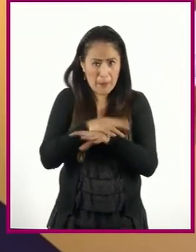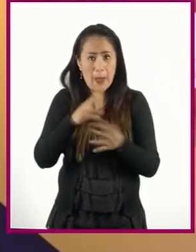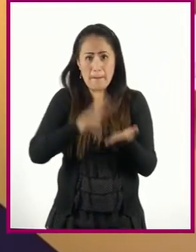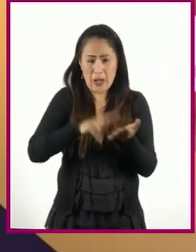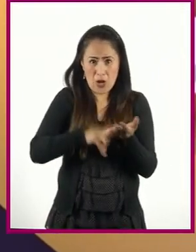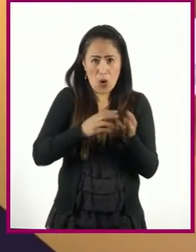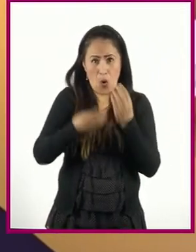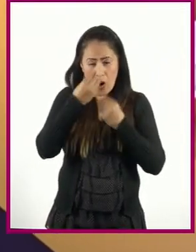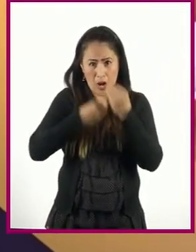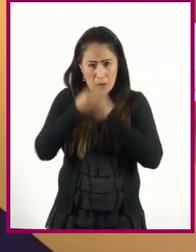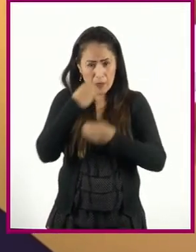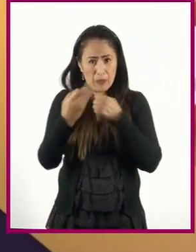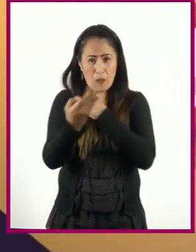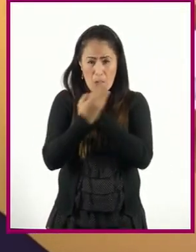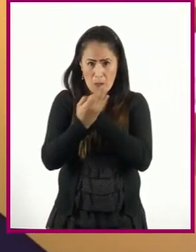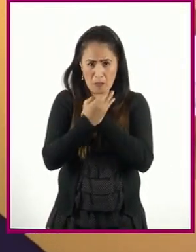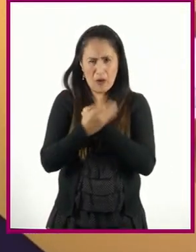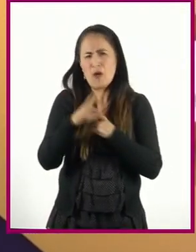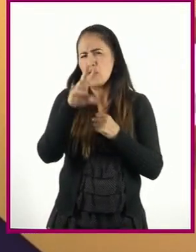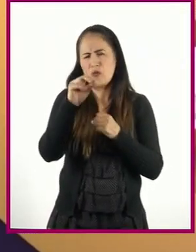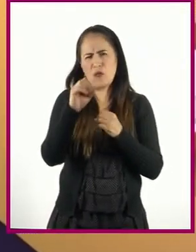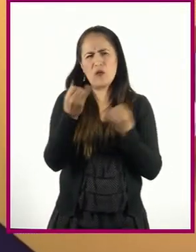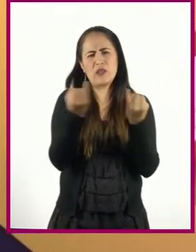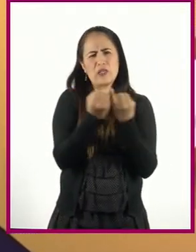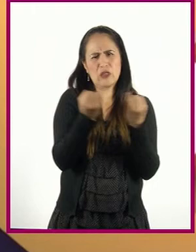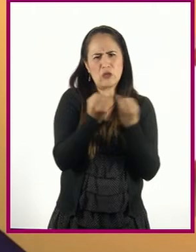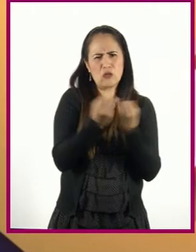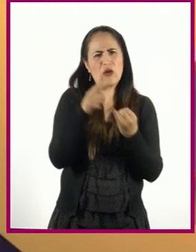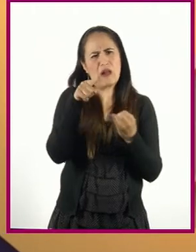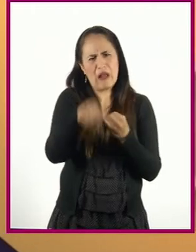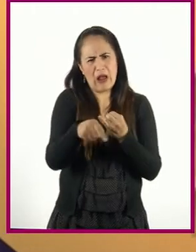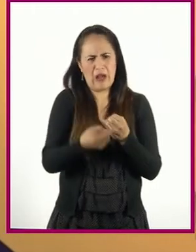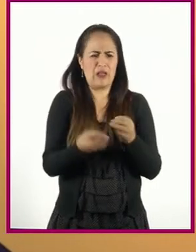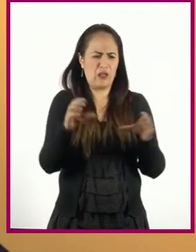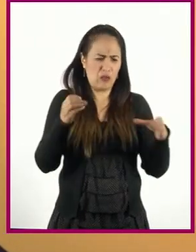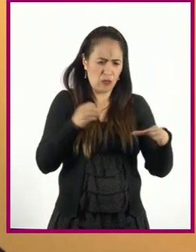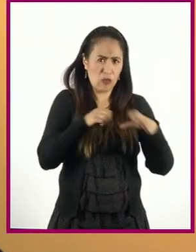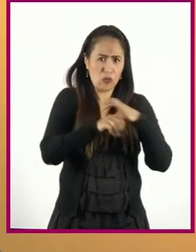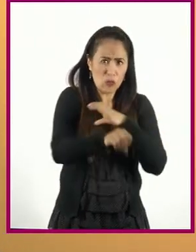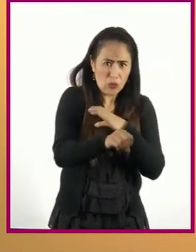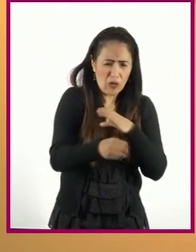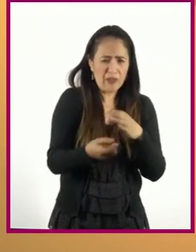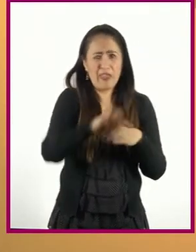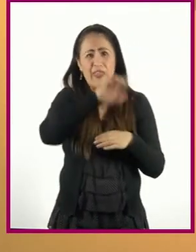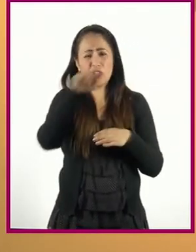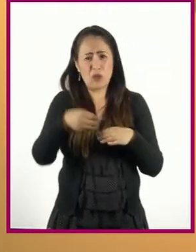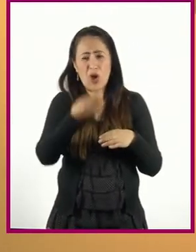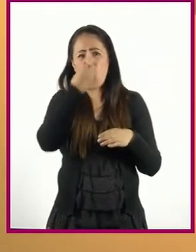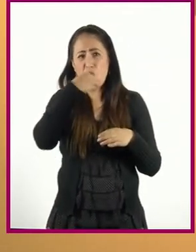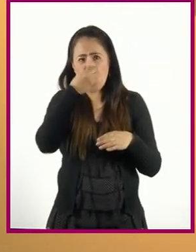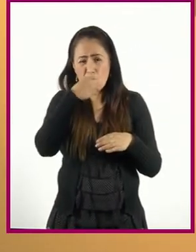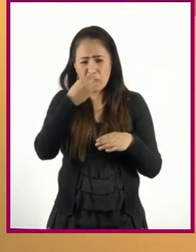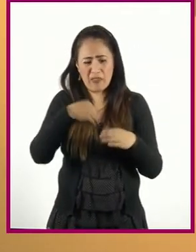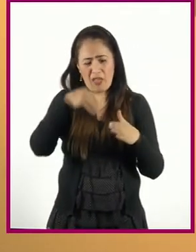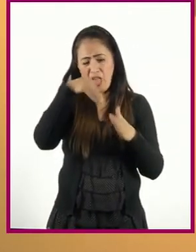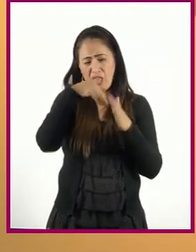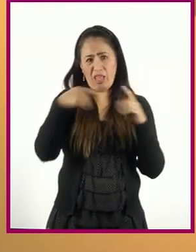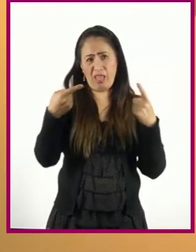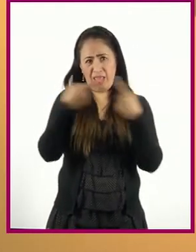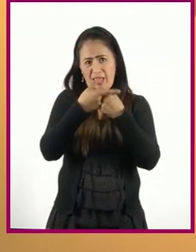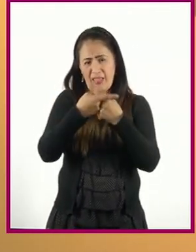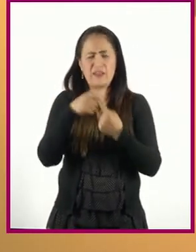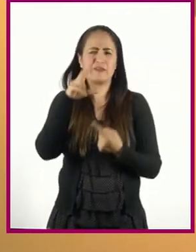nos perjudica el consumir alimentos cocinados o calentados en ellos. Sin embargo, hay ciertas precauciones que debemos